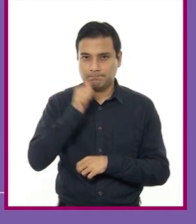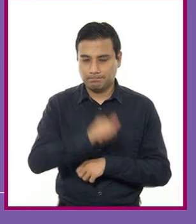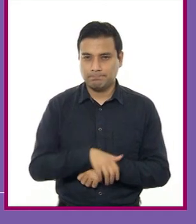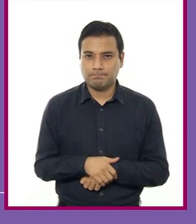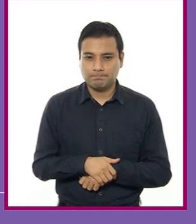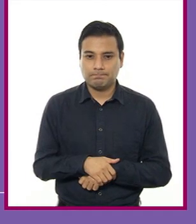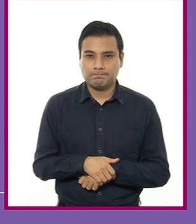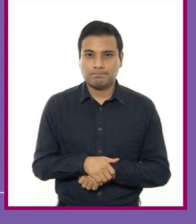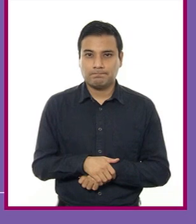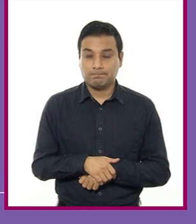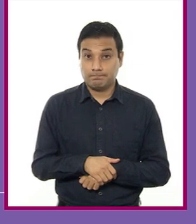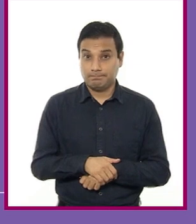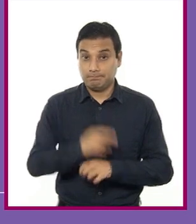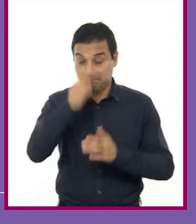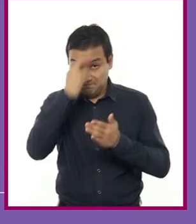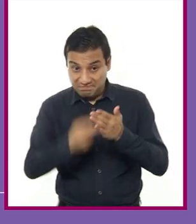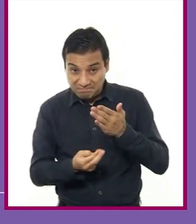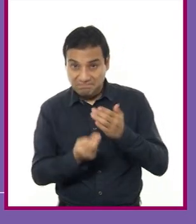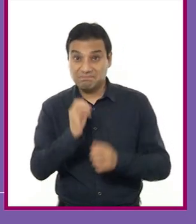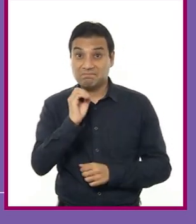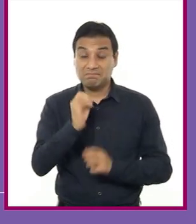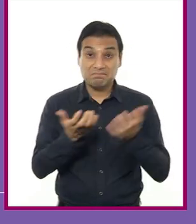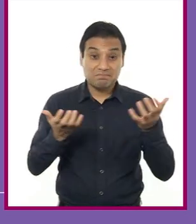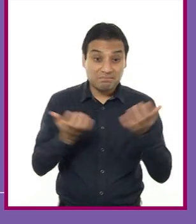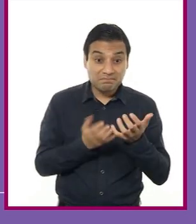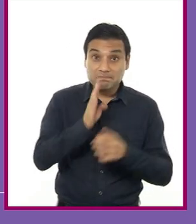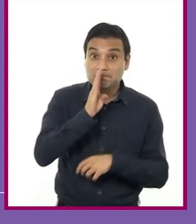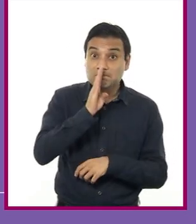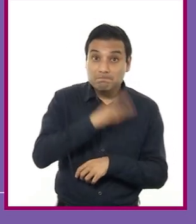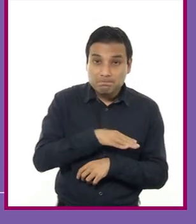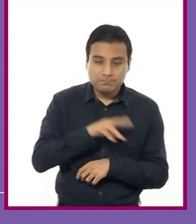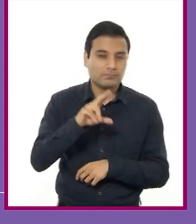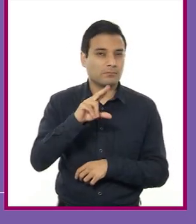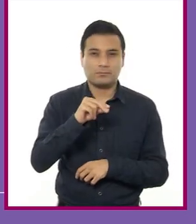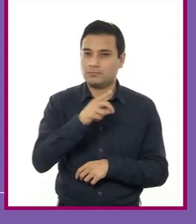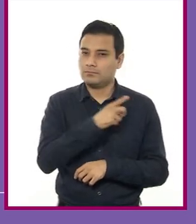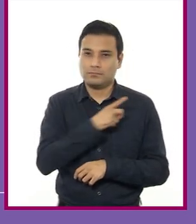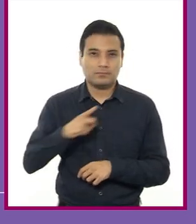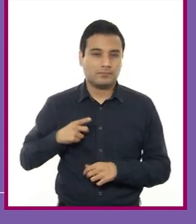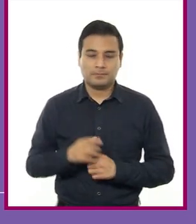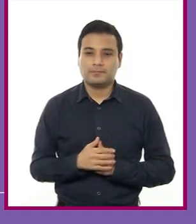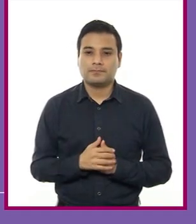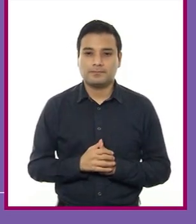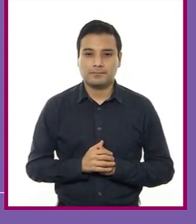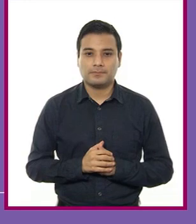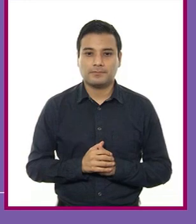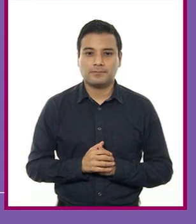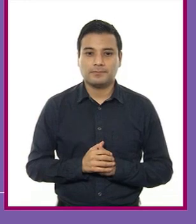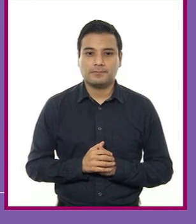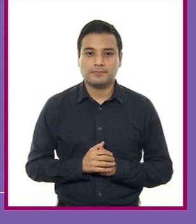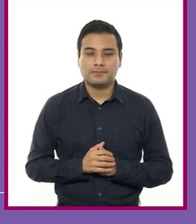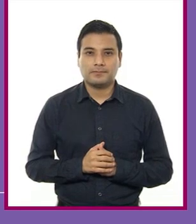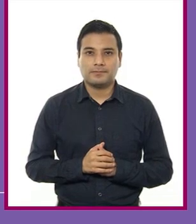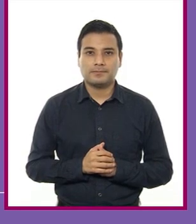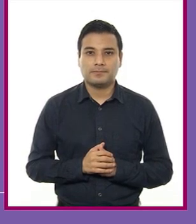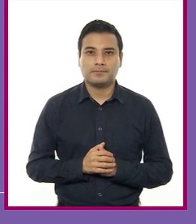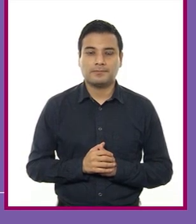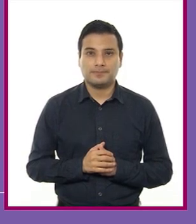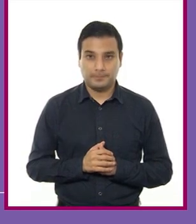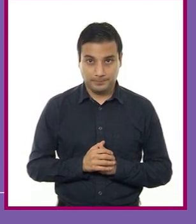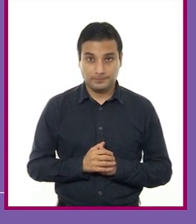de cometer una omisión o acto que cause suspensión o deficiencia de dicho servicio, utilizar los